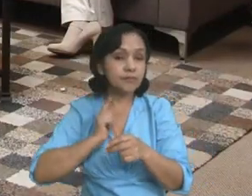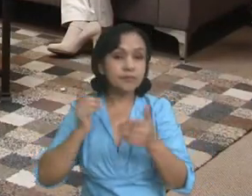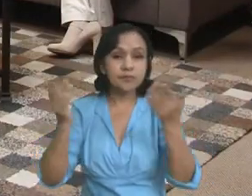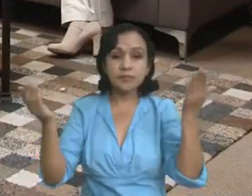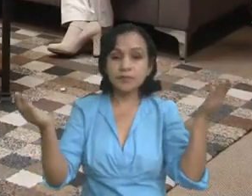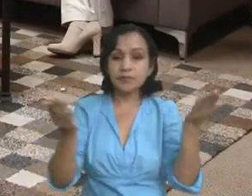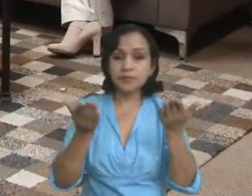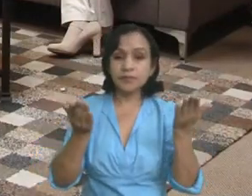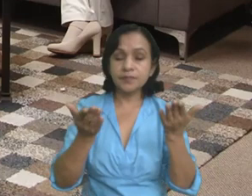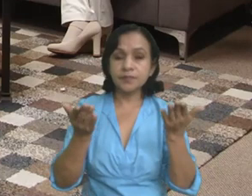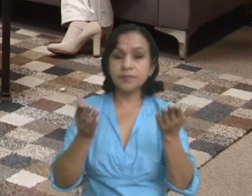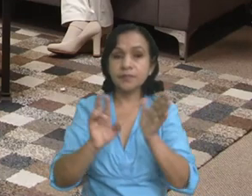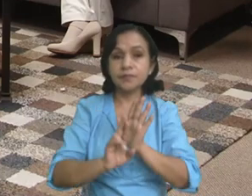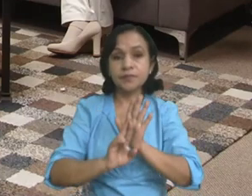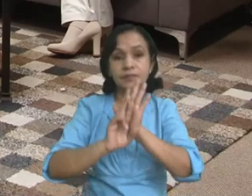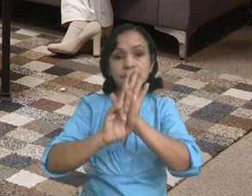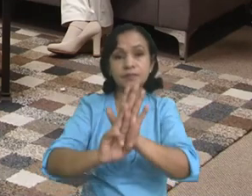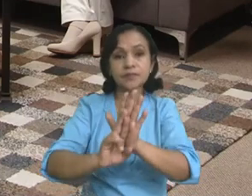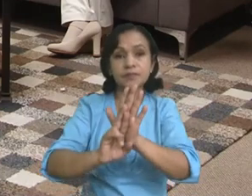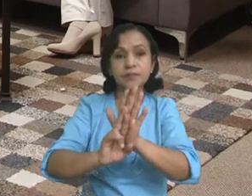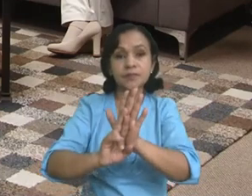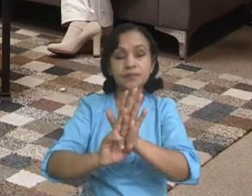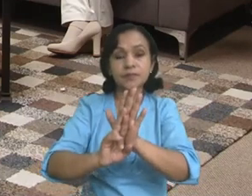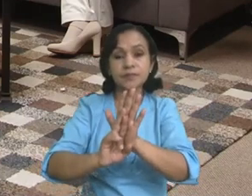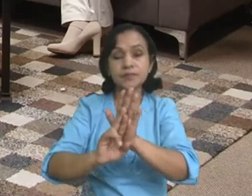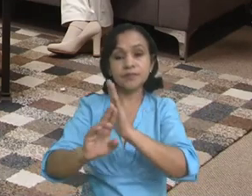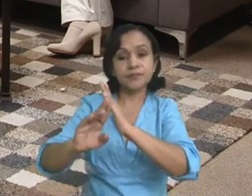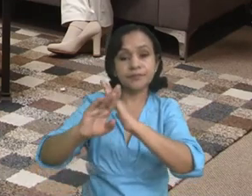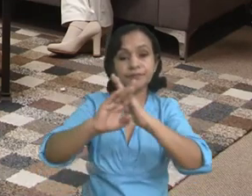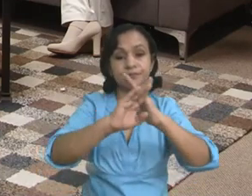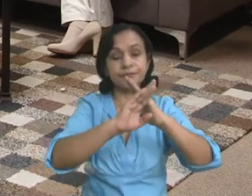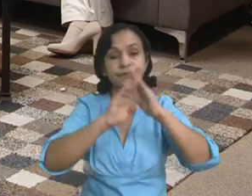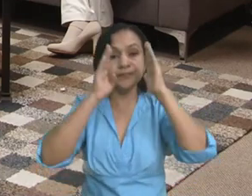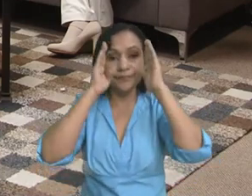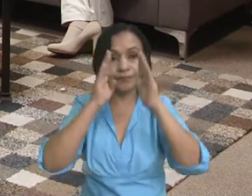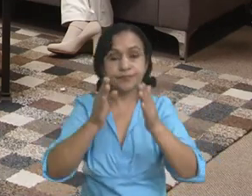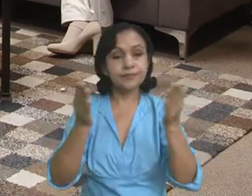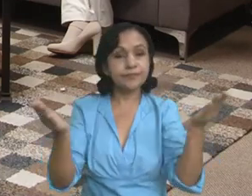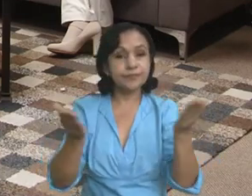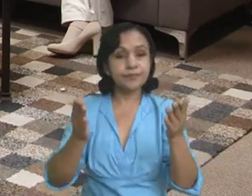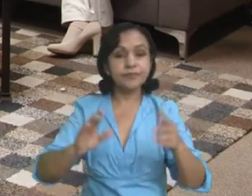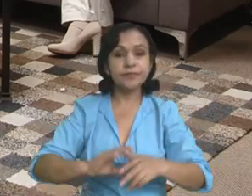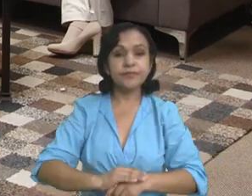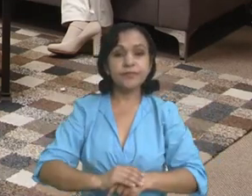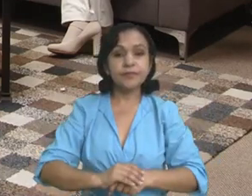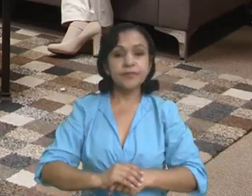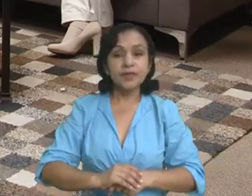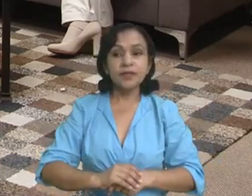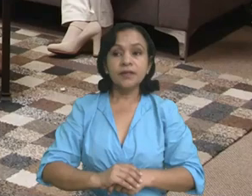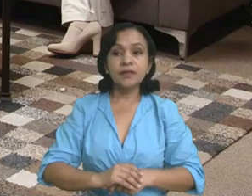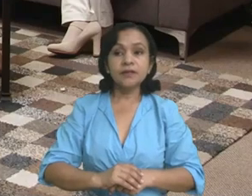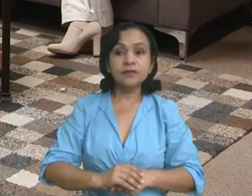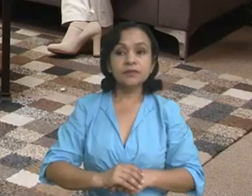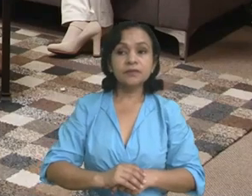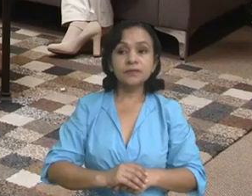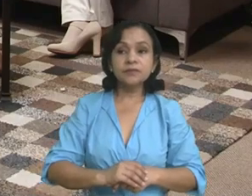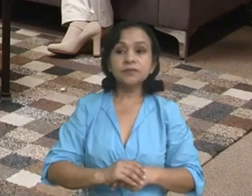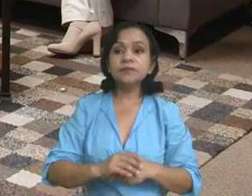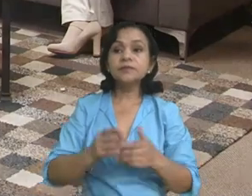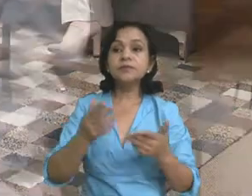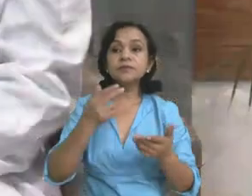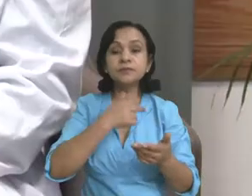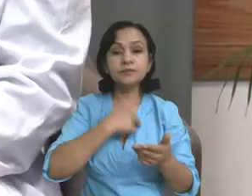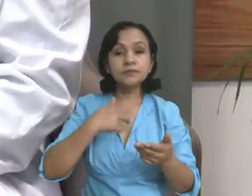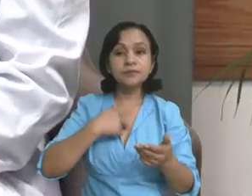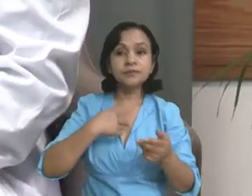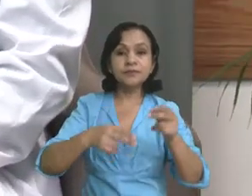estamos para brindar una respuesta oportuna, ya sea para contención o para atención? Bueno, yo ratificar primero que nada, no me voy a